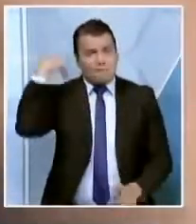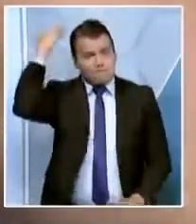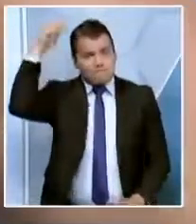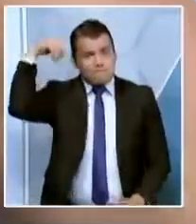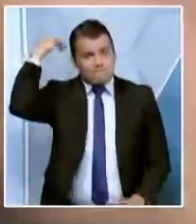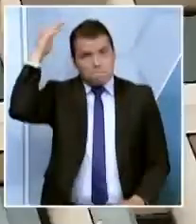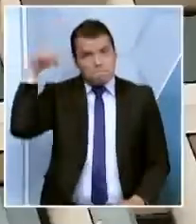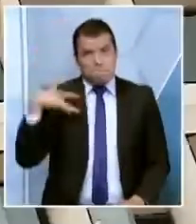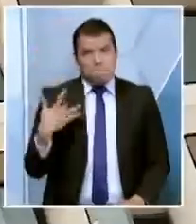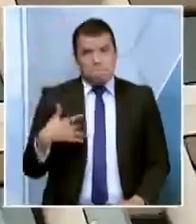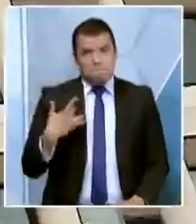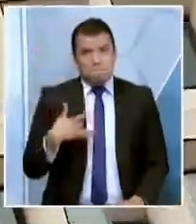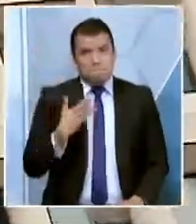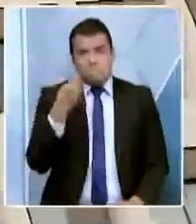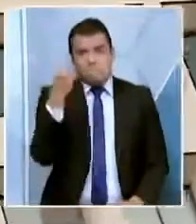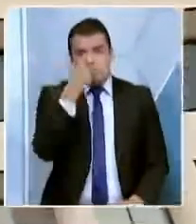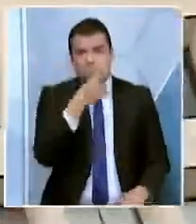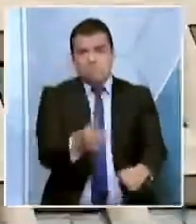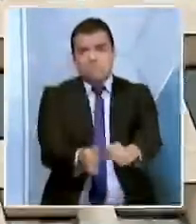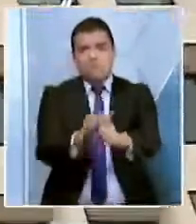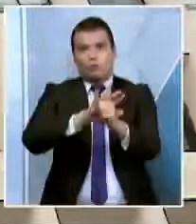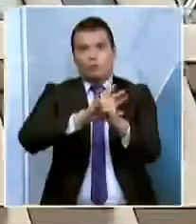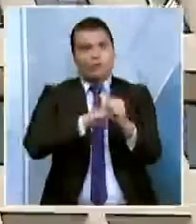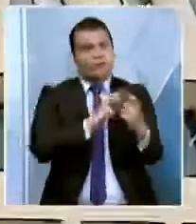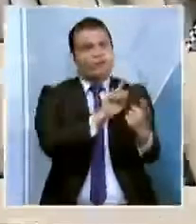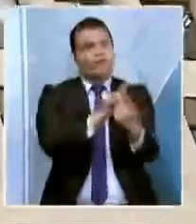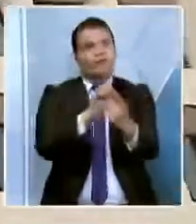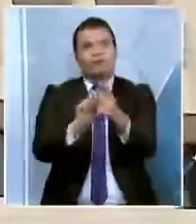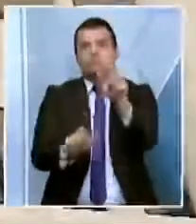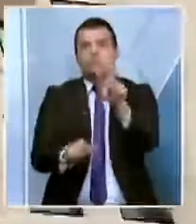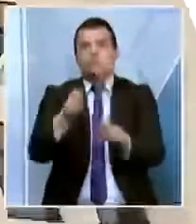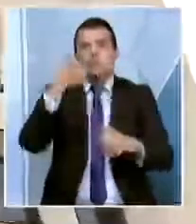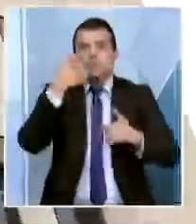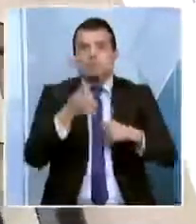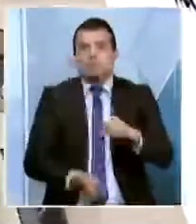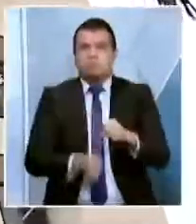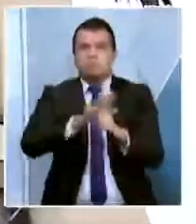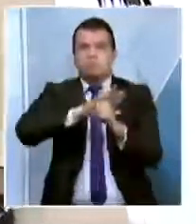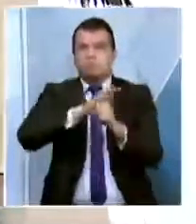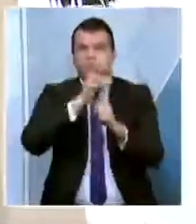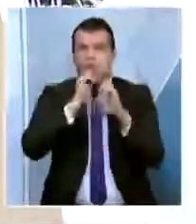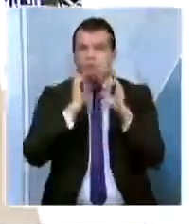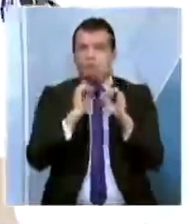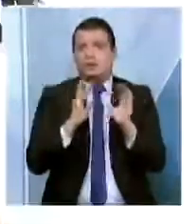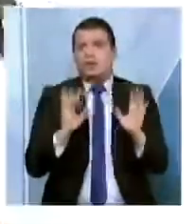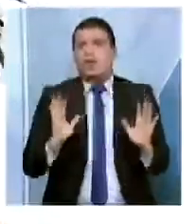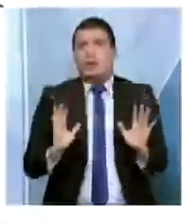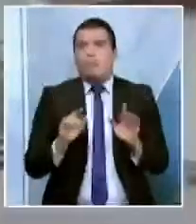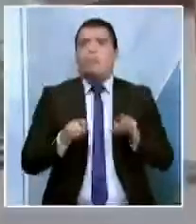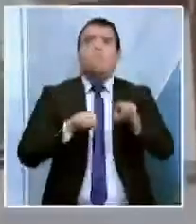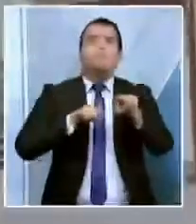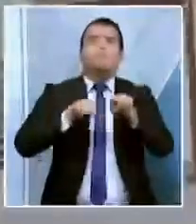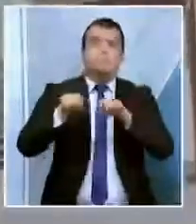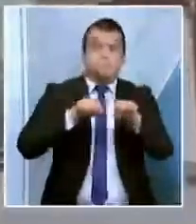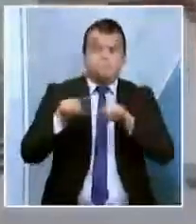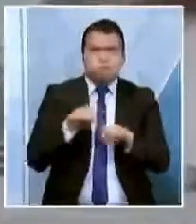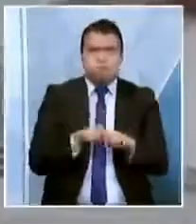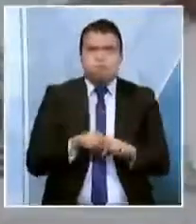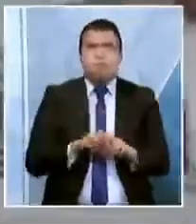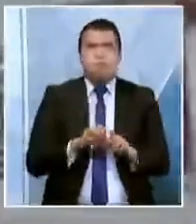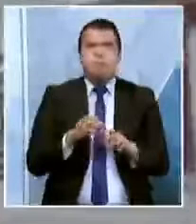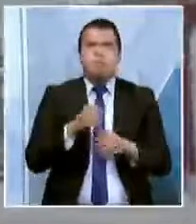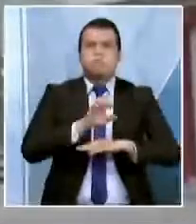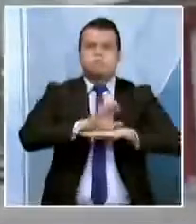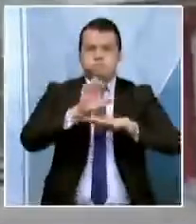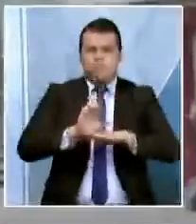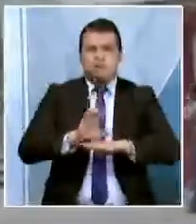el origen del contagio, asegura no haberse relacionado directamente con algún caso positivo de COVID-19, pero se han registrado varios en diversas dependencias